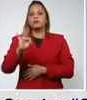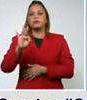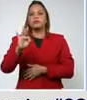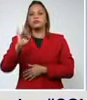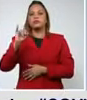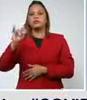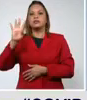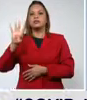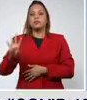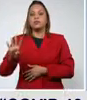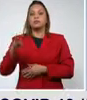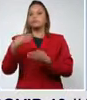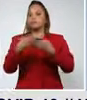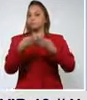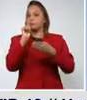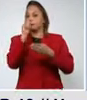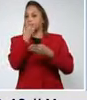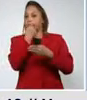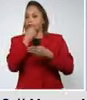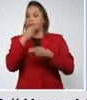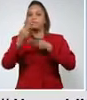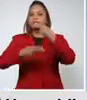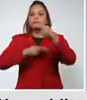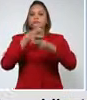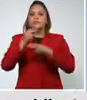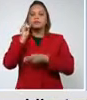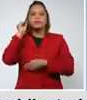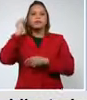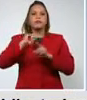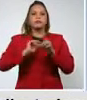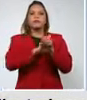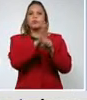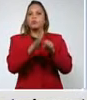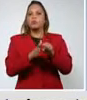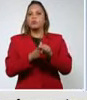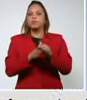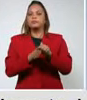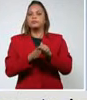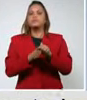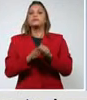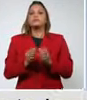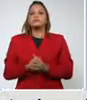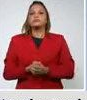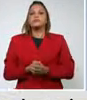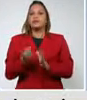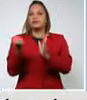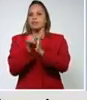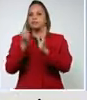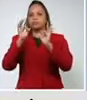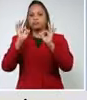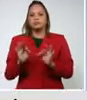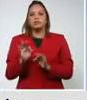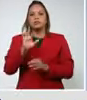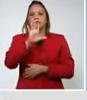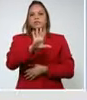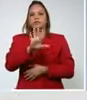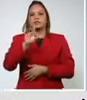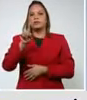2.428.864 pruebas realizadas para el diagnóstico de la COVID y se han diagnosticado